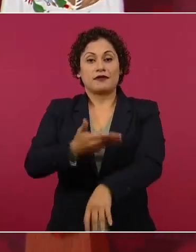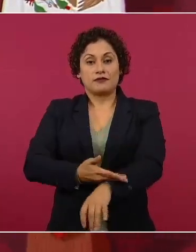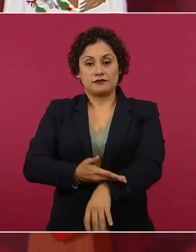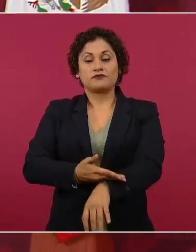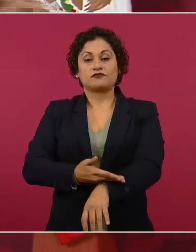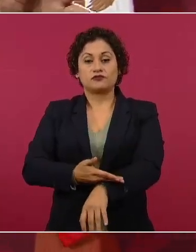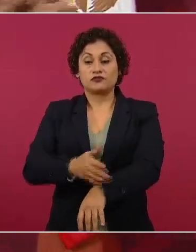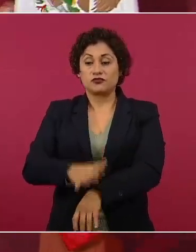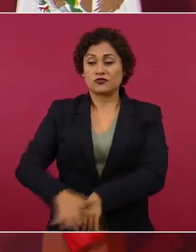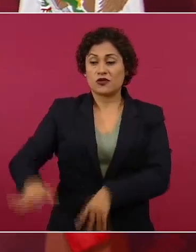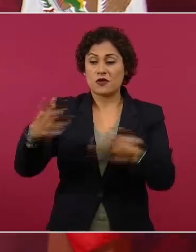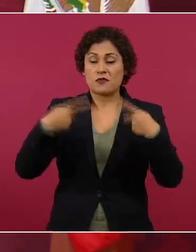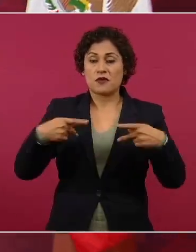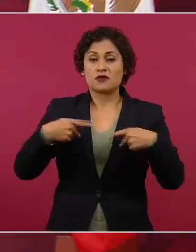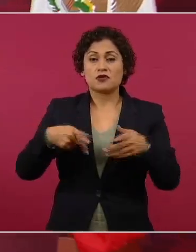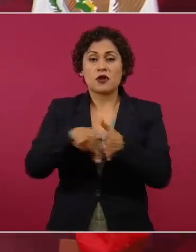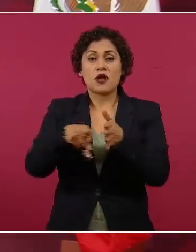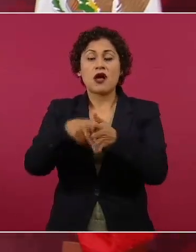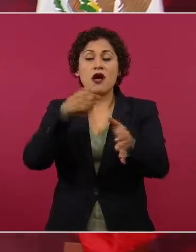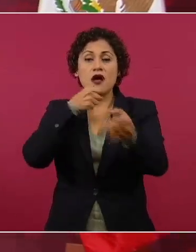Lo peor,